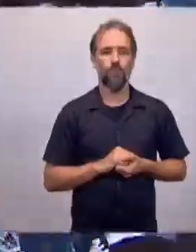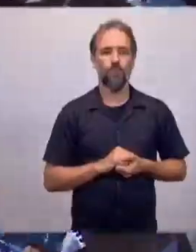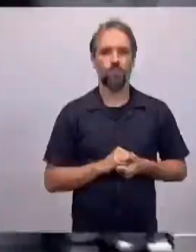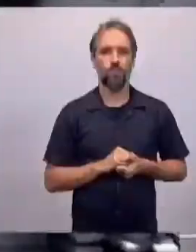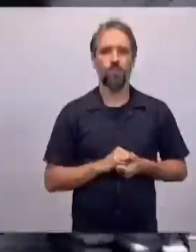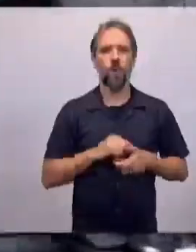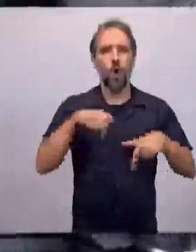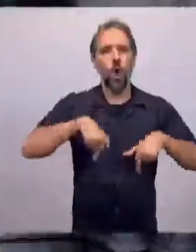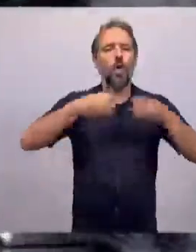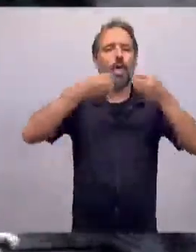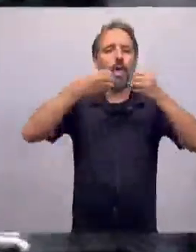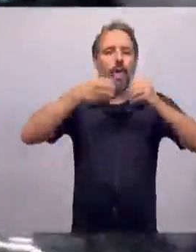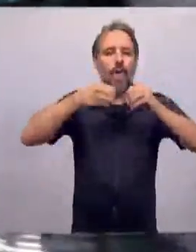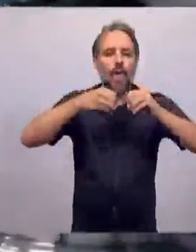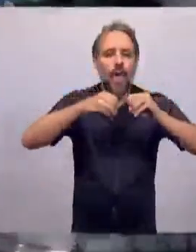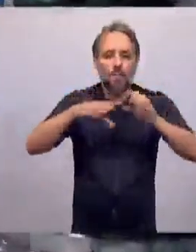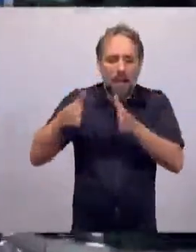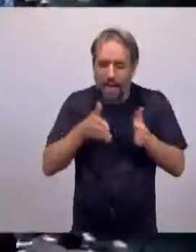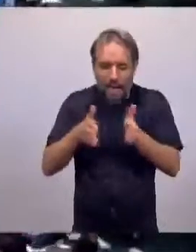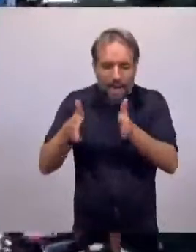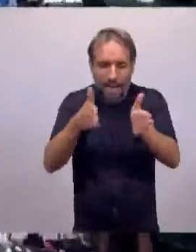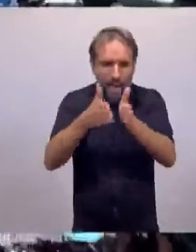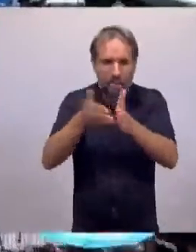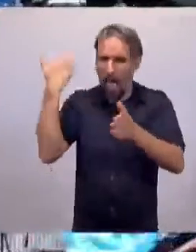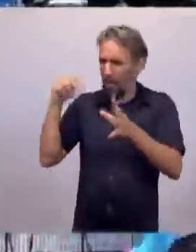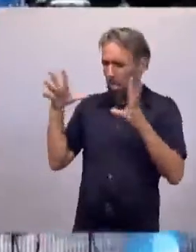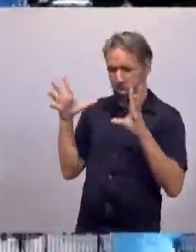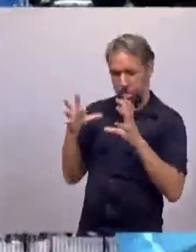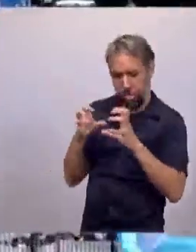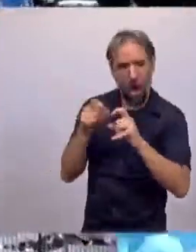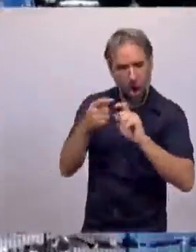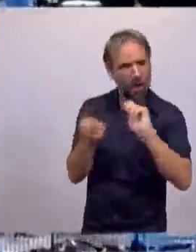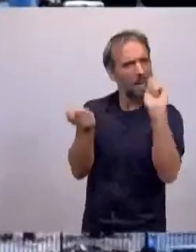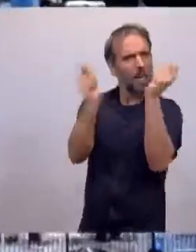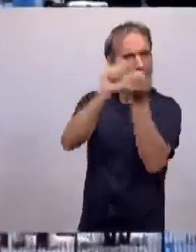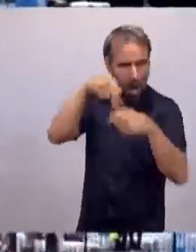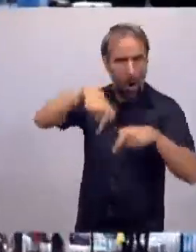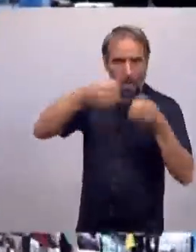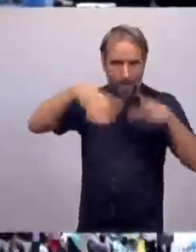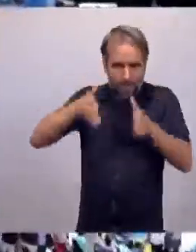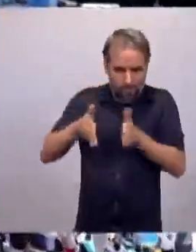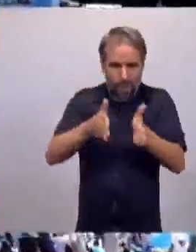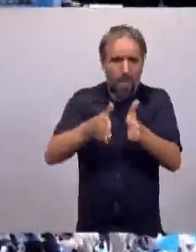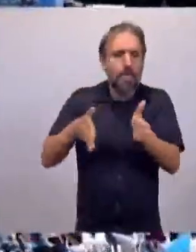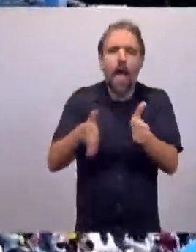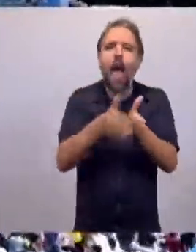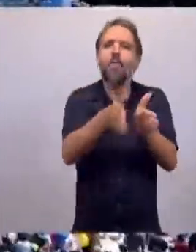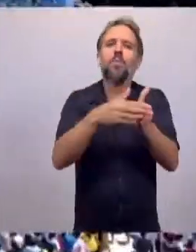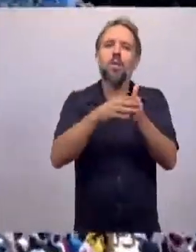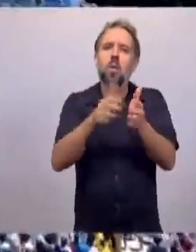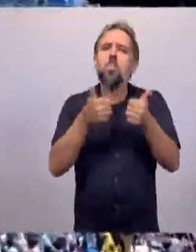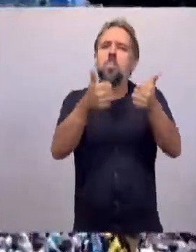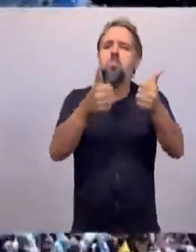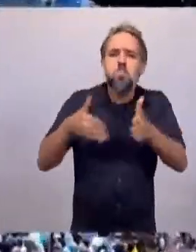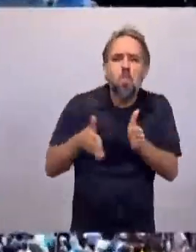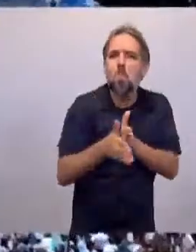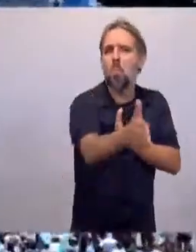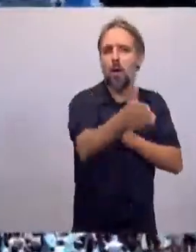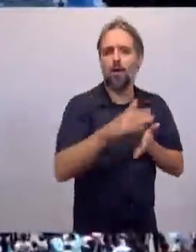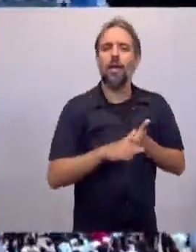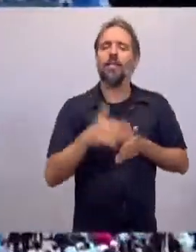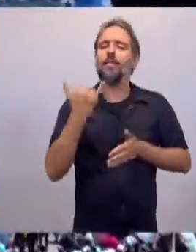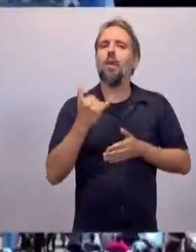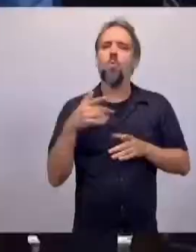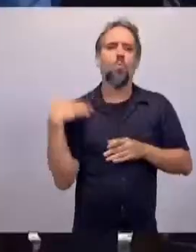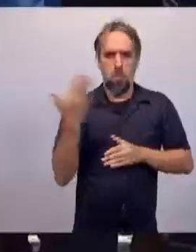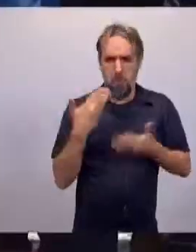Hoy empezamos a desandar el camino de la decadencia y comenzamos a transitar el camino de la prosperidad. Tenemos